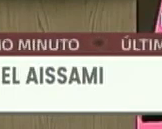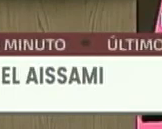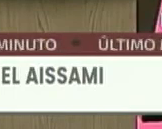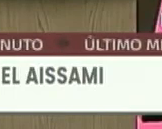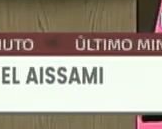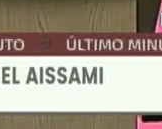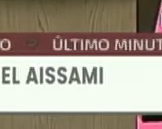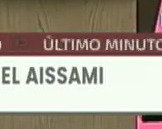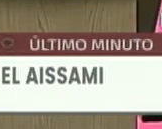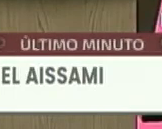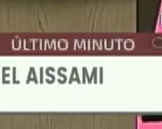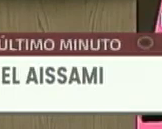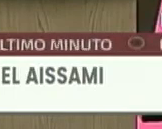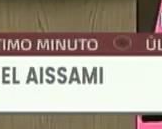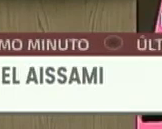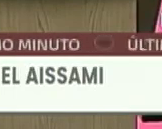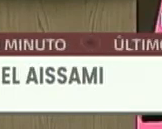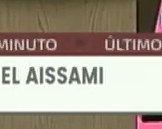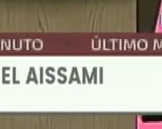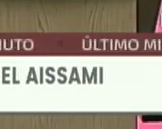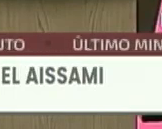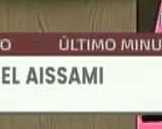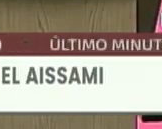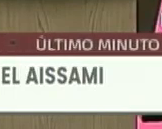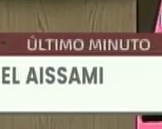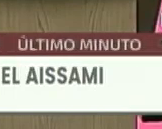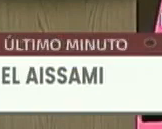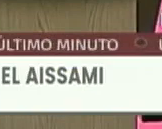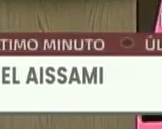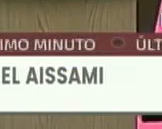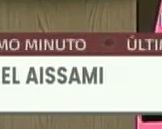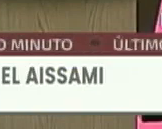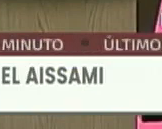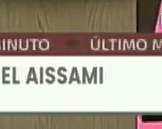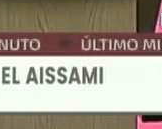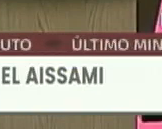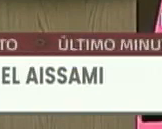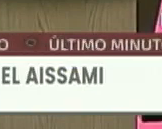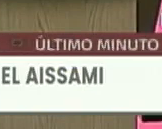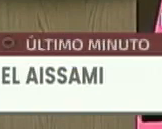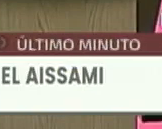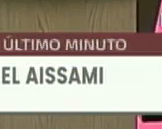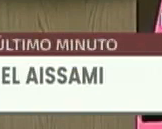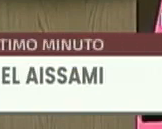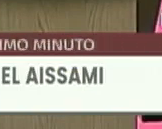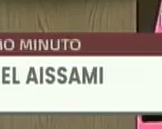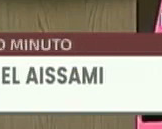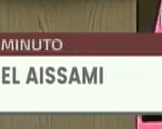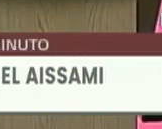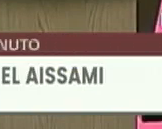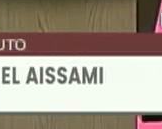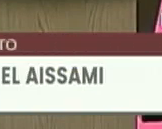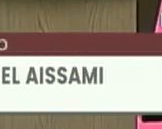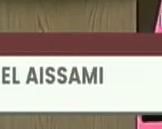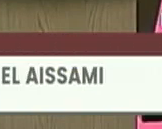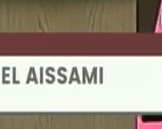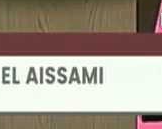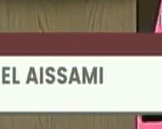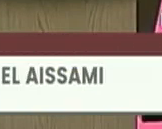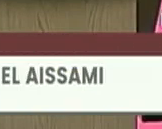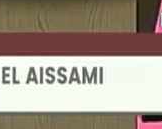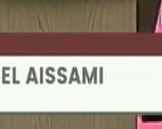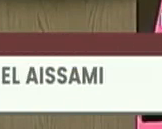de paz y de amor que tiene nuestro pueblo, podemos concluir que el día de hoy ha sido un día